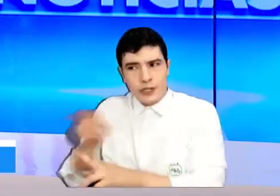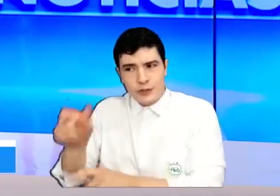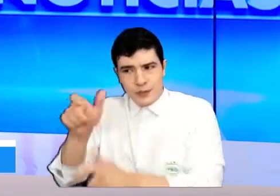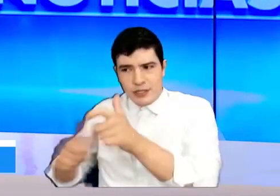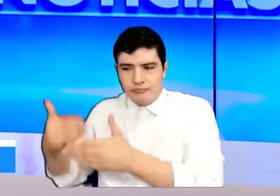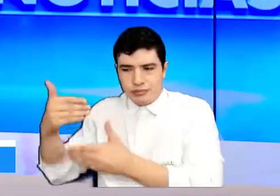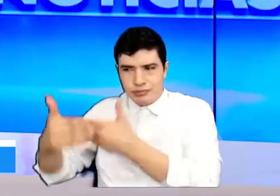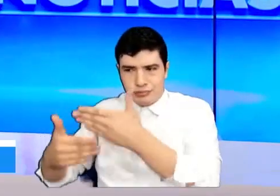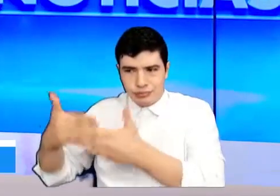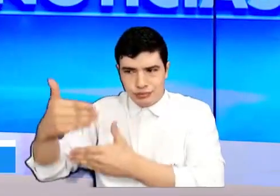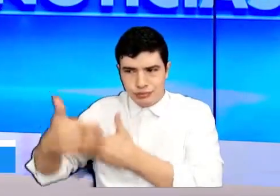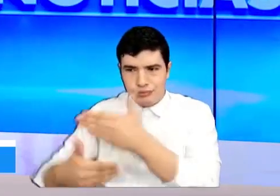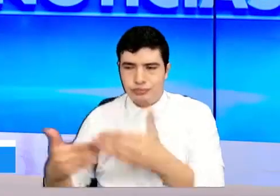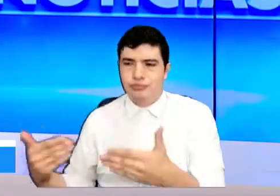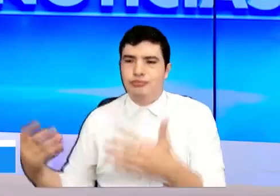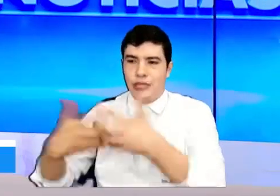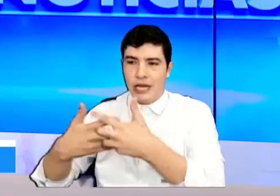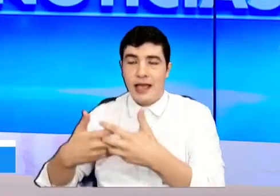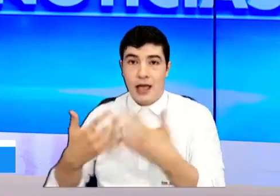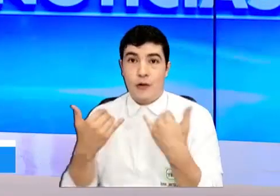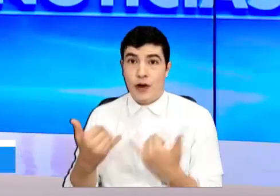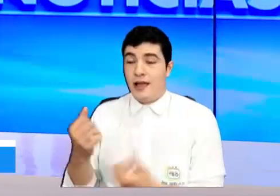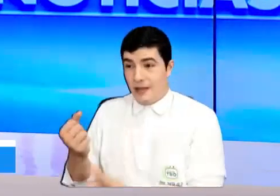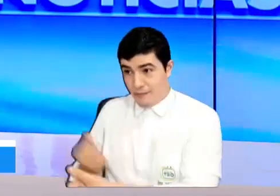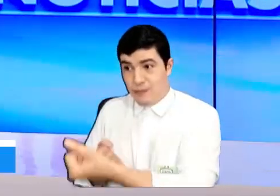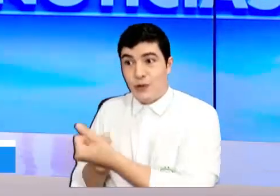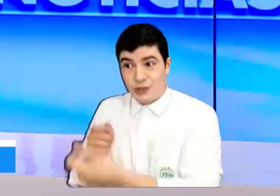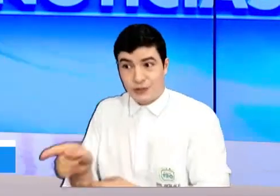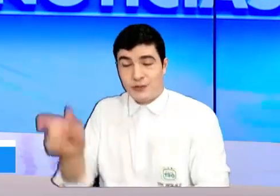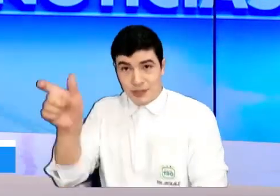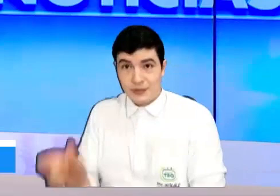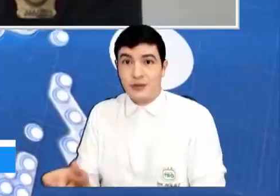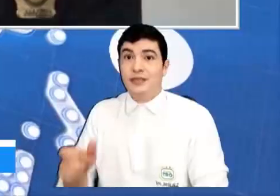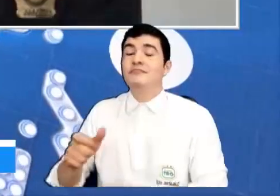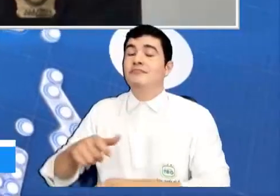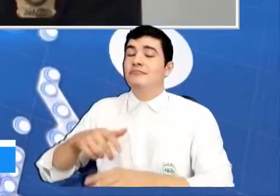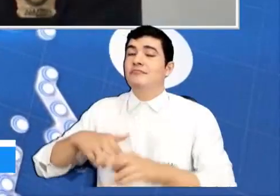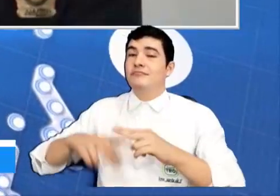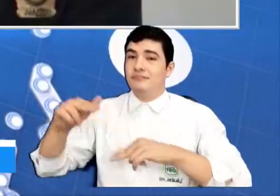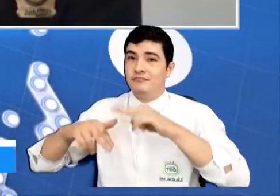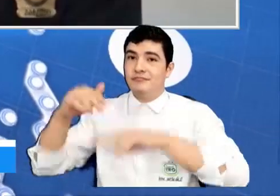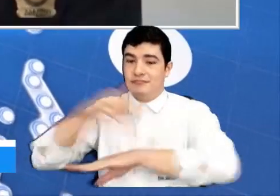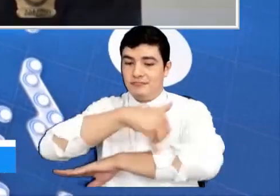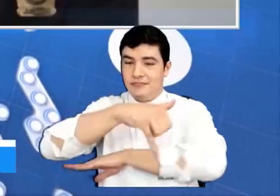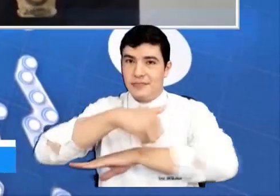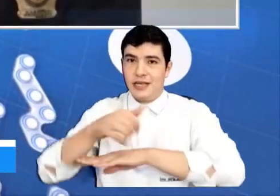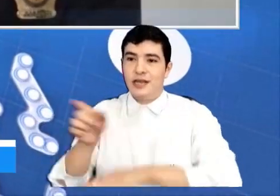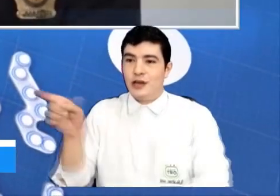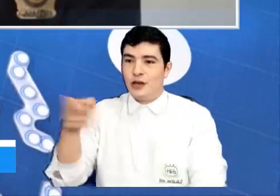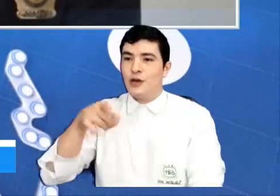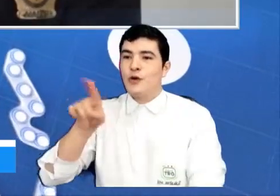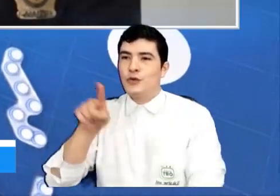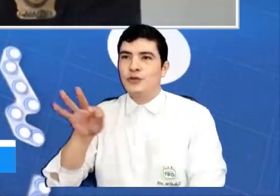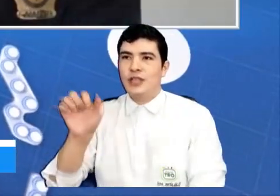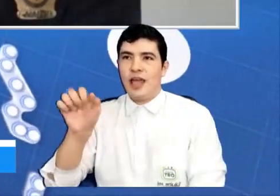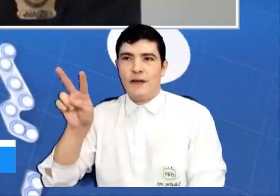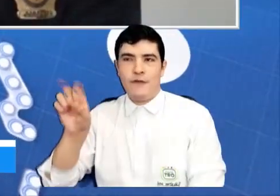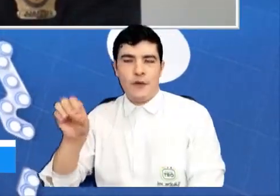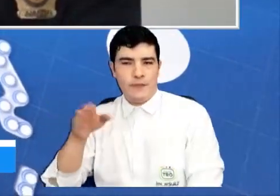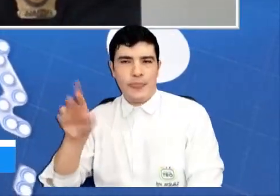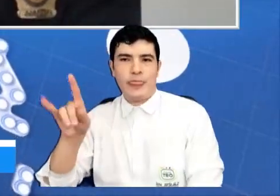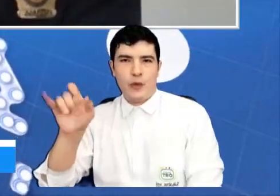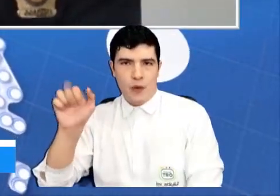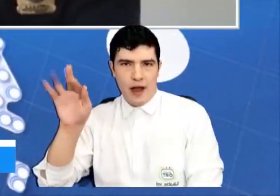Siendo la 1:23 de la tarde, hacemos contacto con el brigadier general Luis García, comandante de la Policía Metropolitana de Bucaramanga. General,